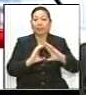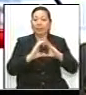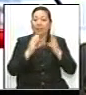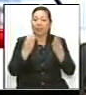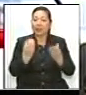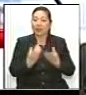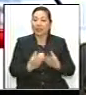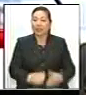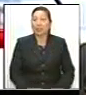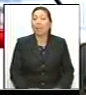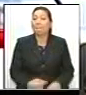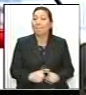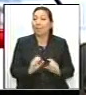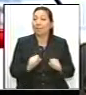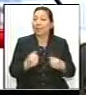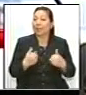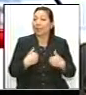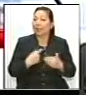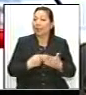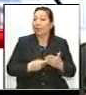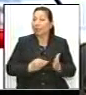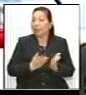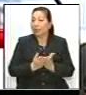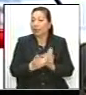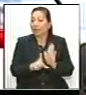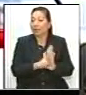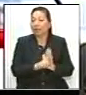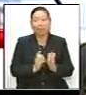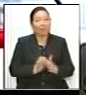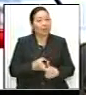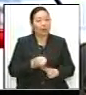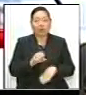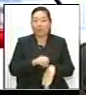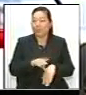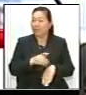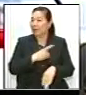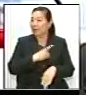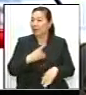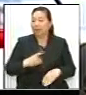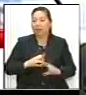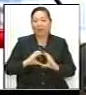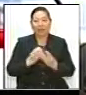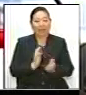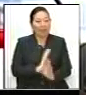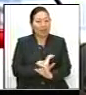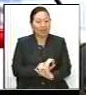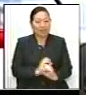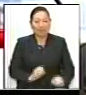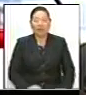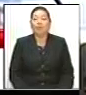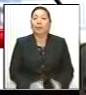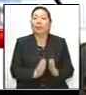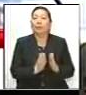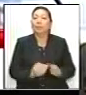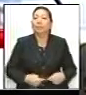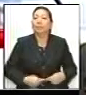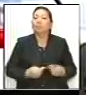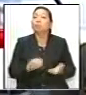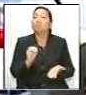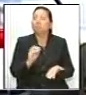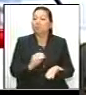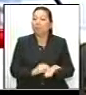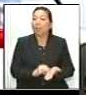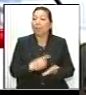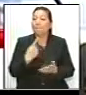Congreso. Pero eso se tendría que hacer por vía legislativa y no a través del Consejo Directivo del Congreso. El órgano competente, una vez más,